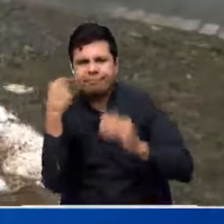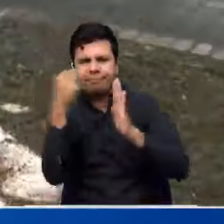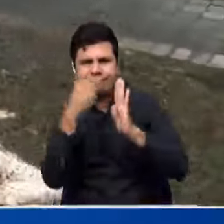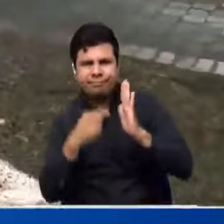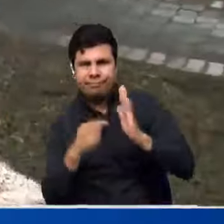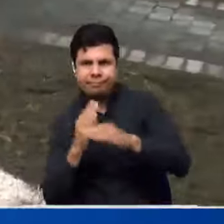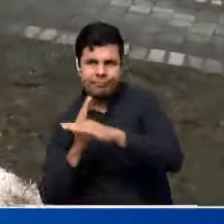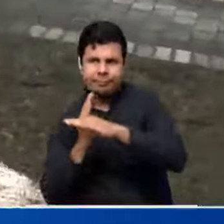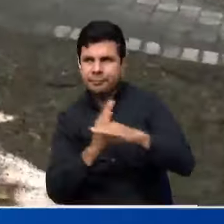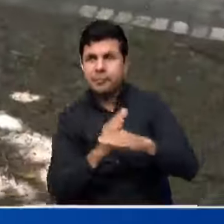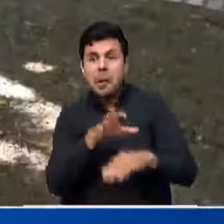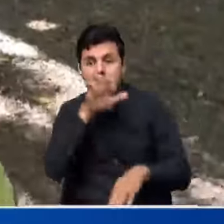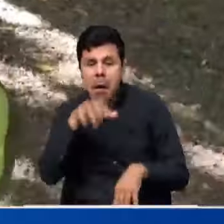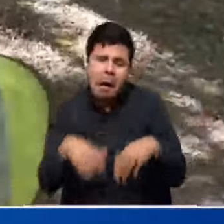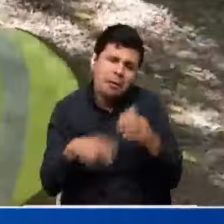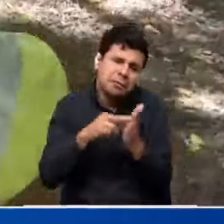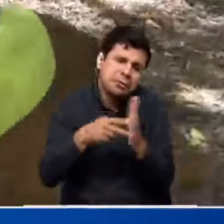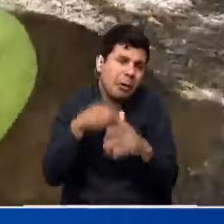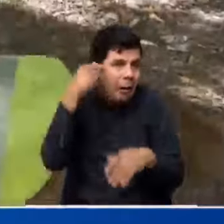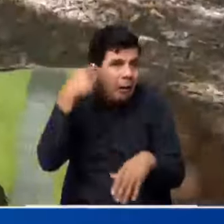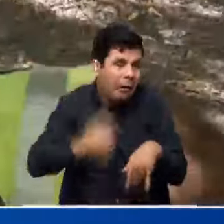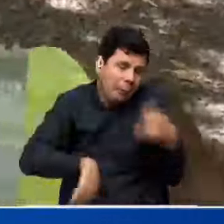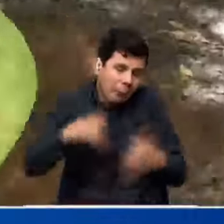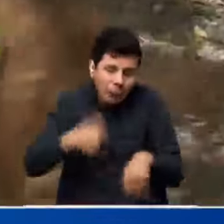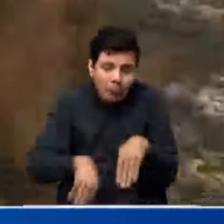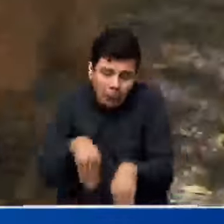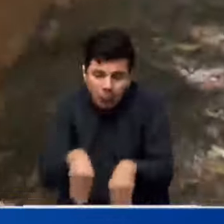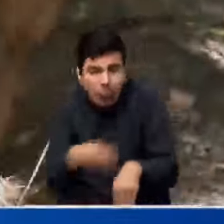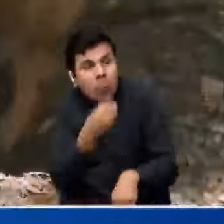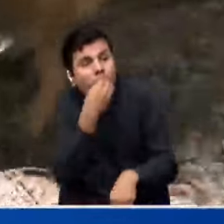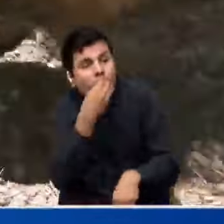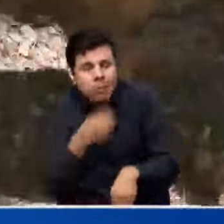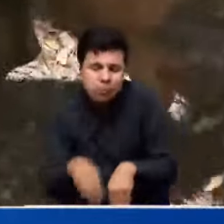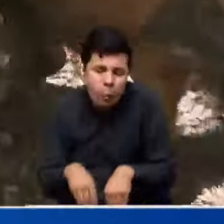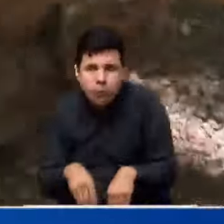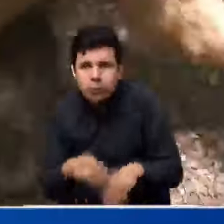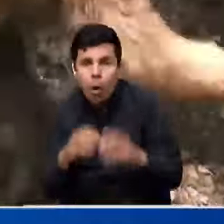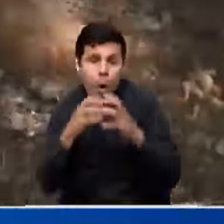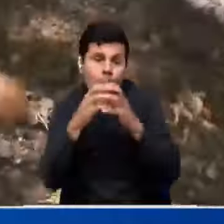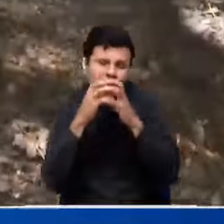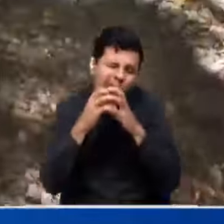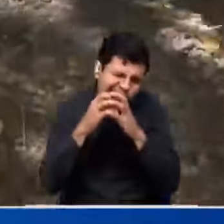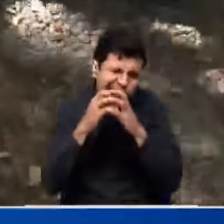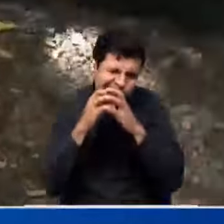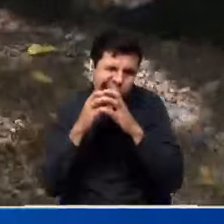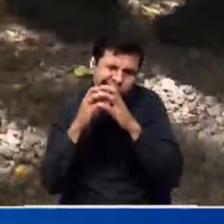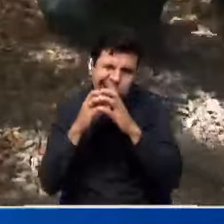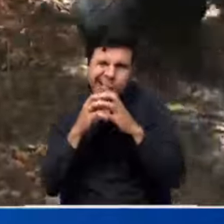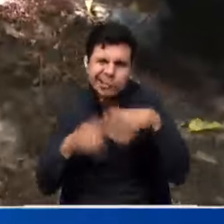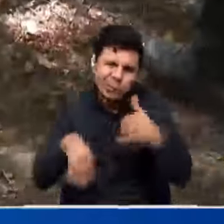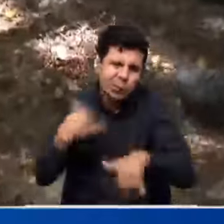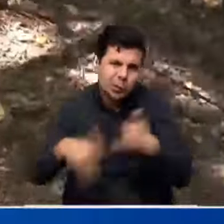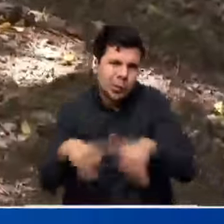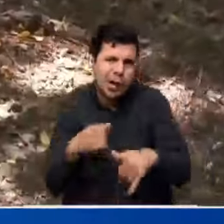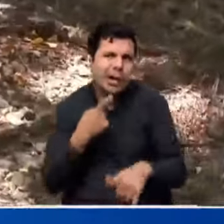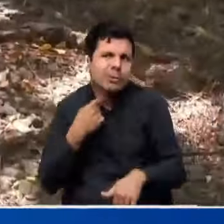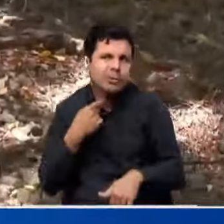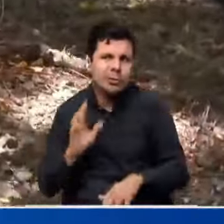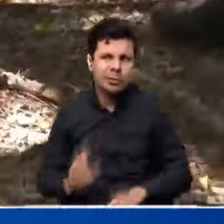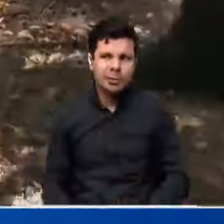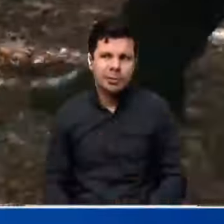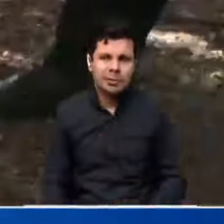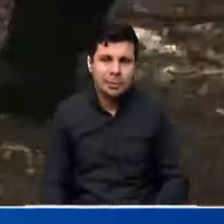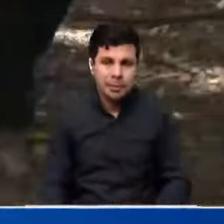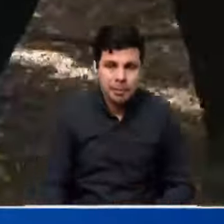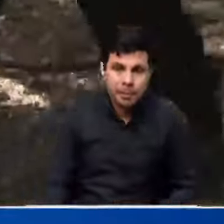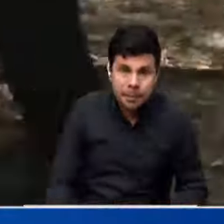ellas signifique un juego que trae una gran recompensa en forma circular que luego es difícil de soltar. Dentro del proceso de